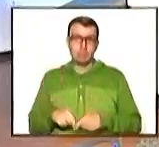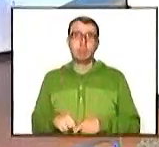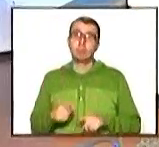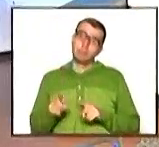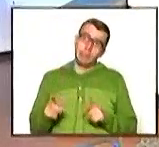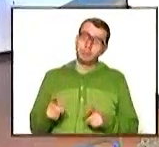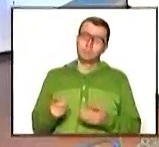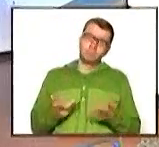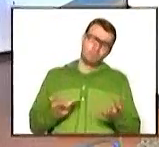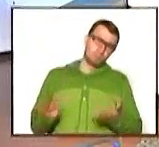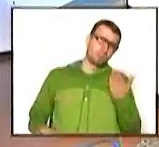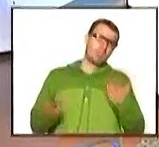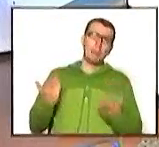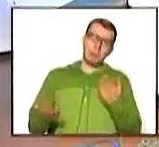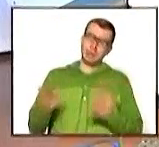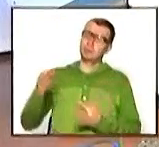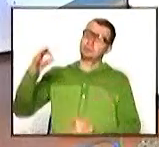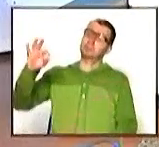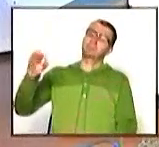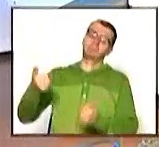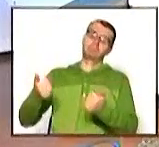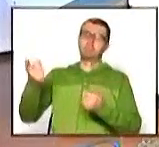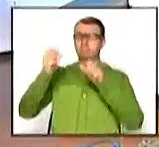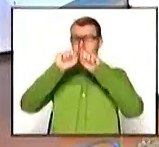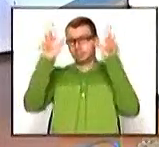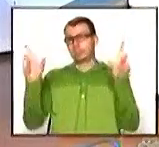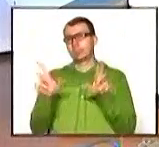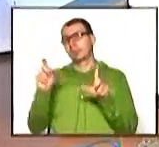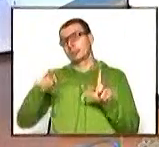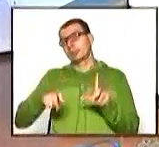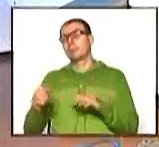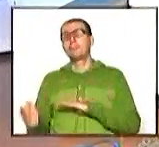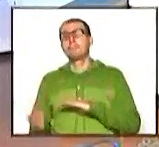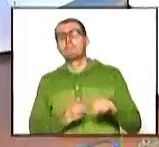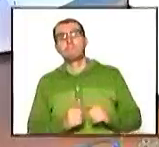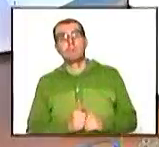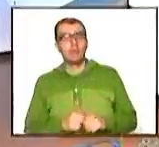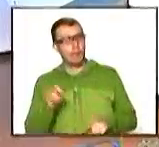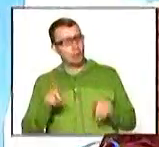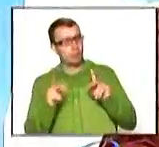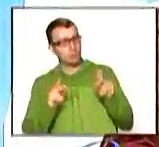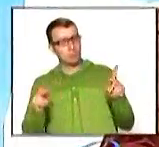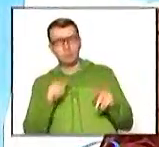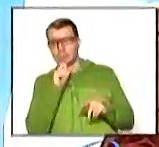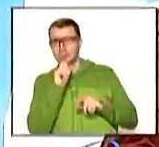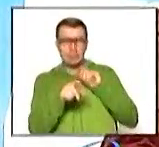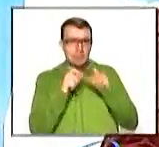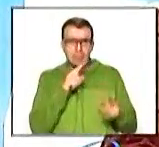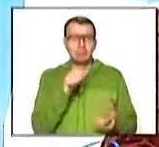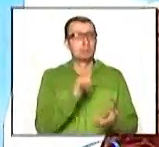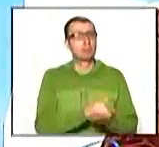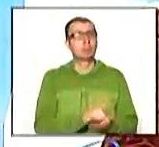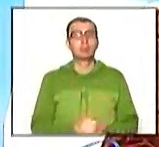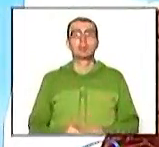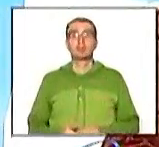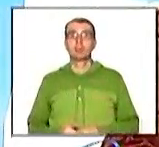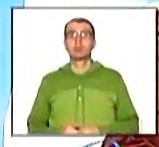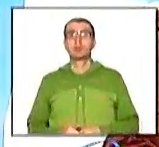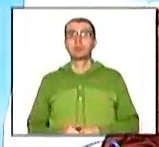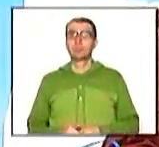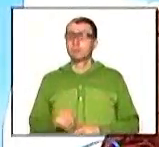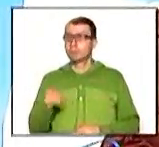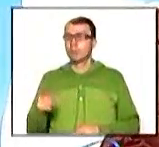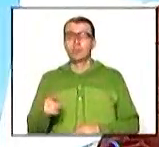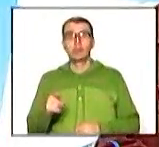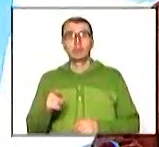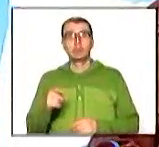Bueno, usted ha hablado mucho de esto, pero la gente sigue preguntando las cosas. ¿Y cada cuánto es bueno el enema de café?